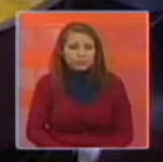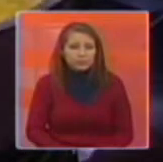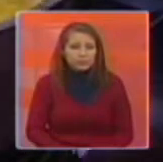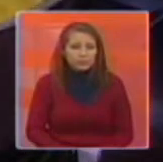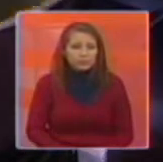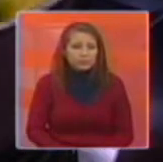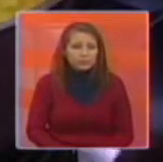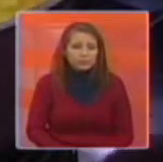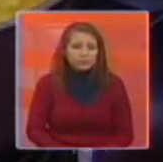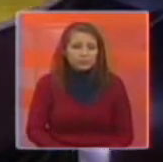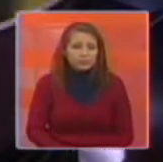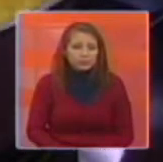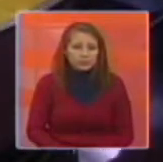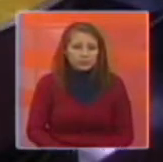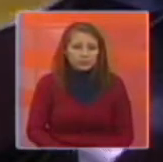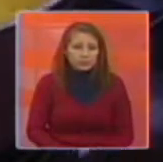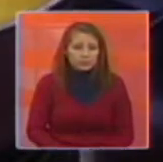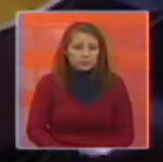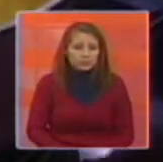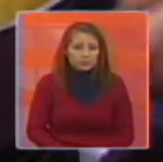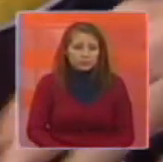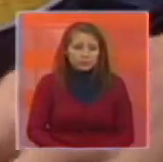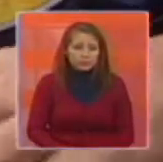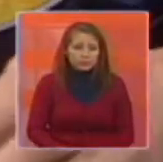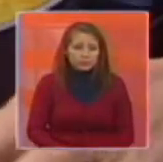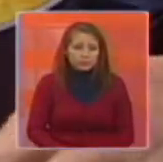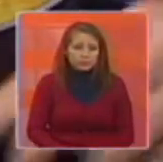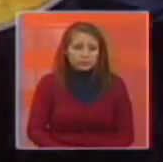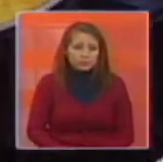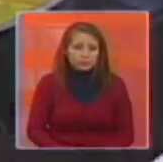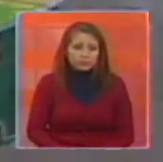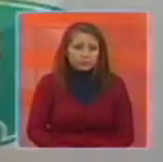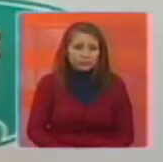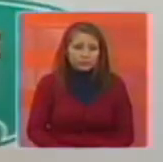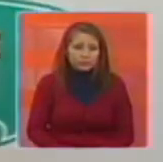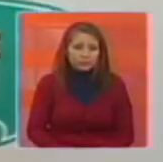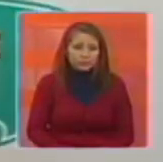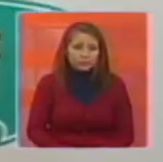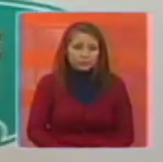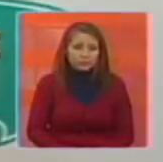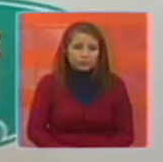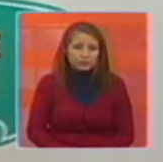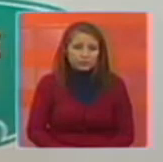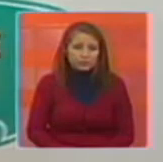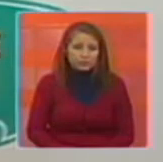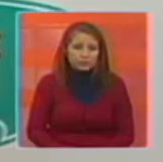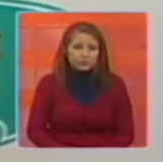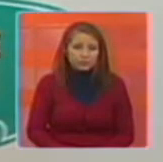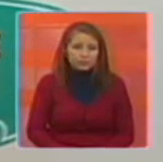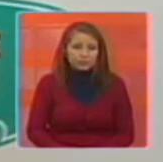de sal, ya ahí estamos. Dejemos refreír unos minutitos más